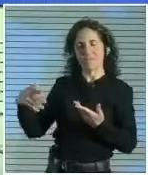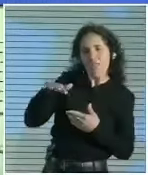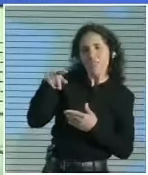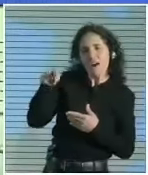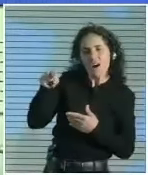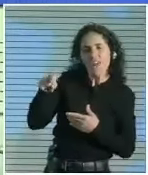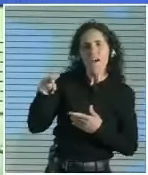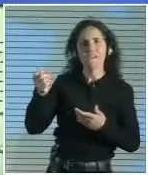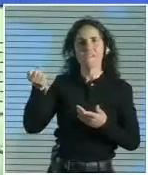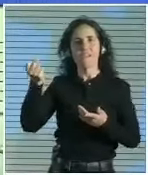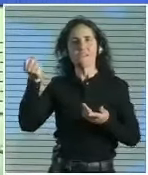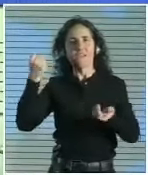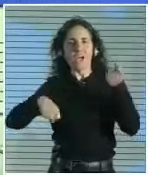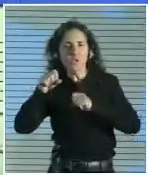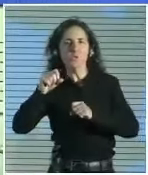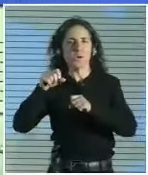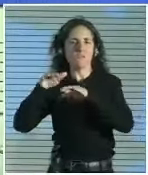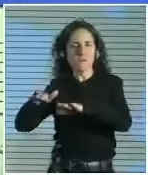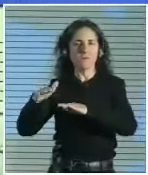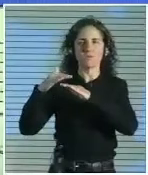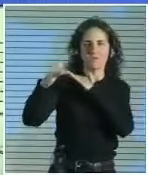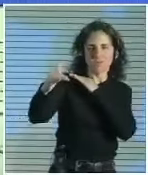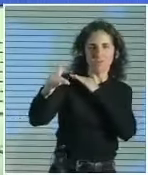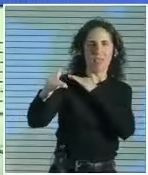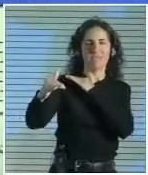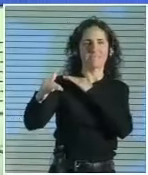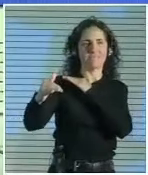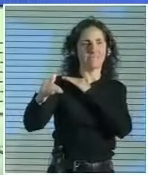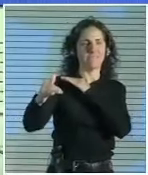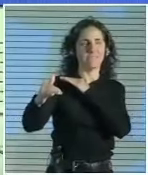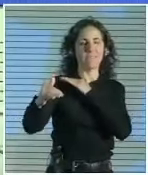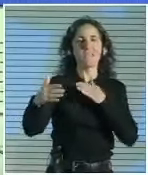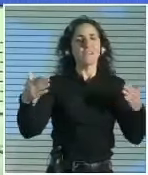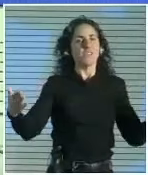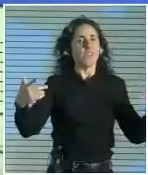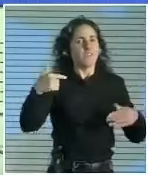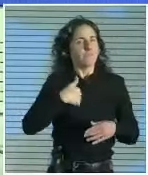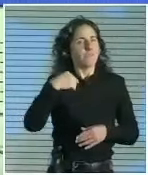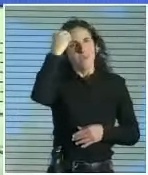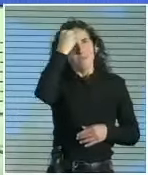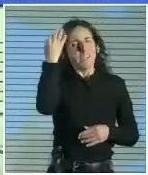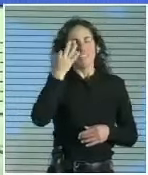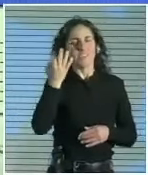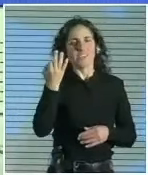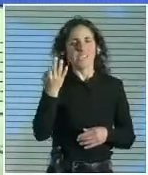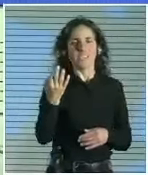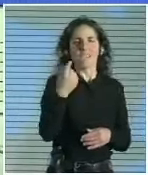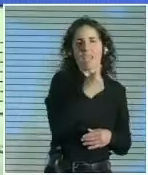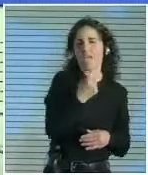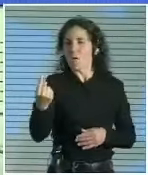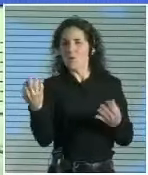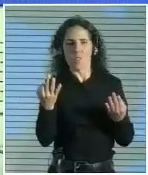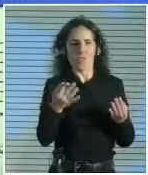y actúan en favor de esta sostenibilidad, etcétera. Yo me quedo con que a cada uno hay que darle el